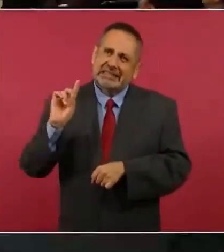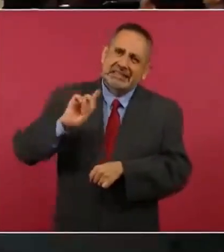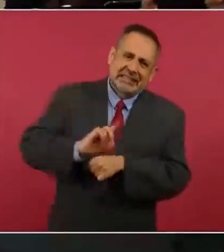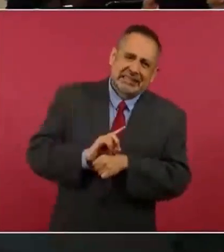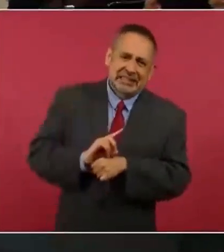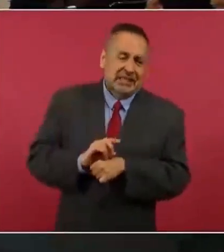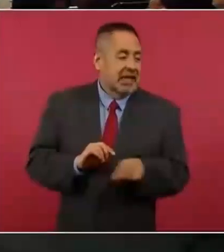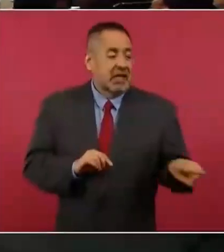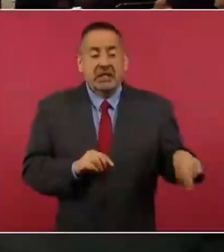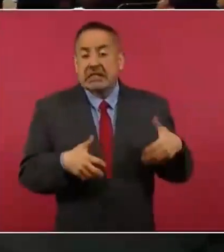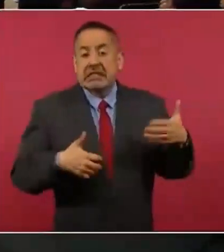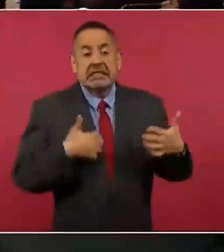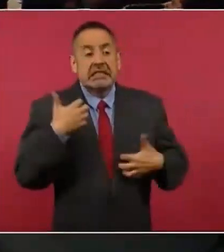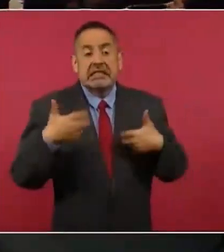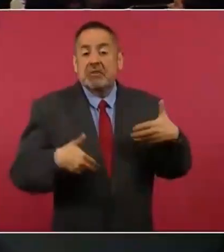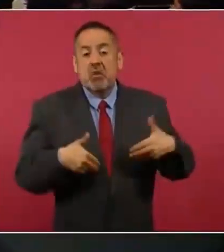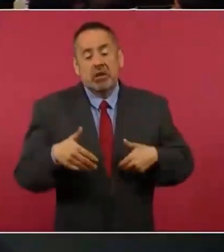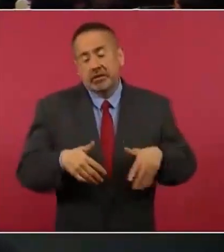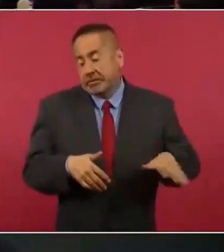les incomodan mucho.